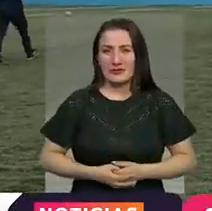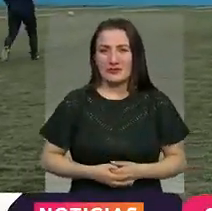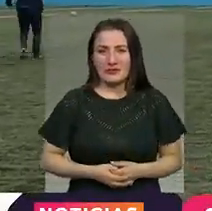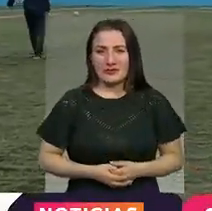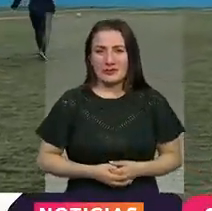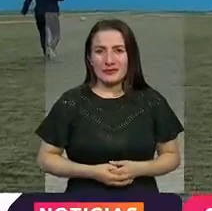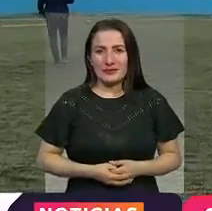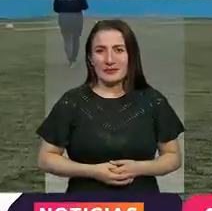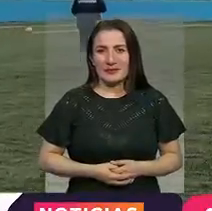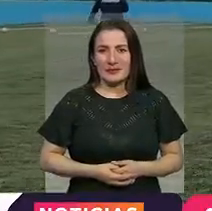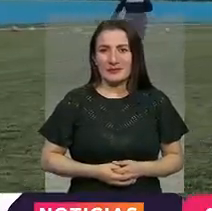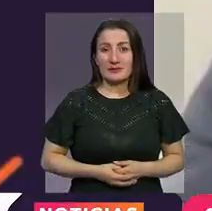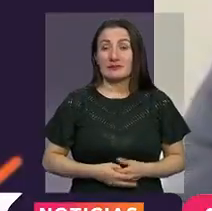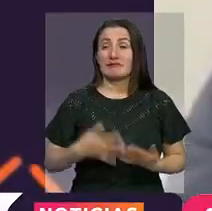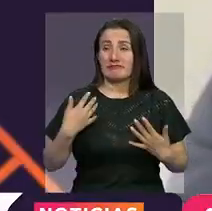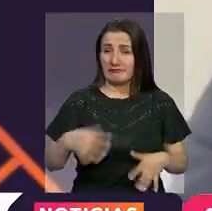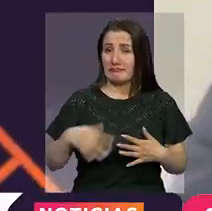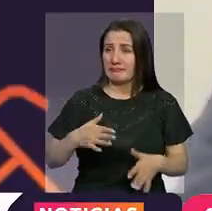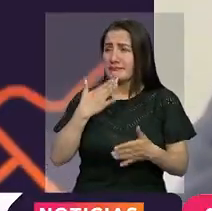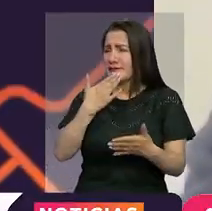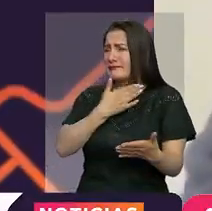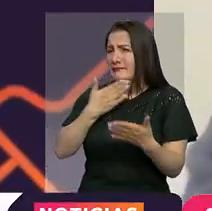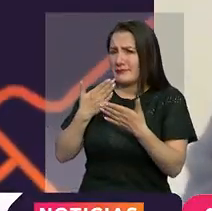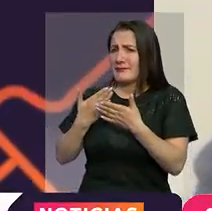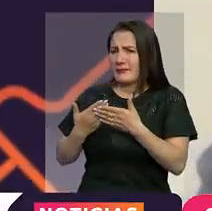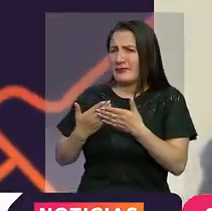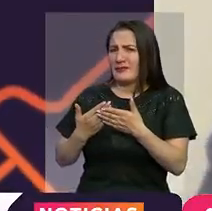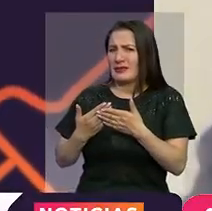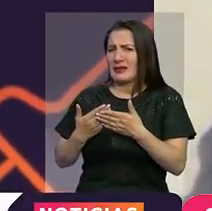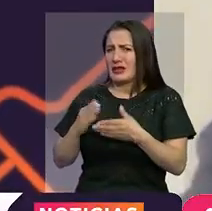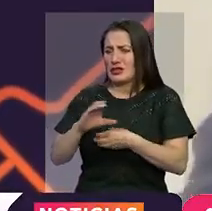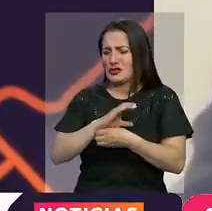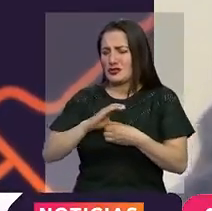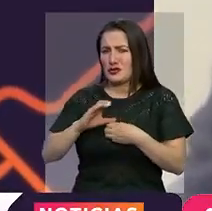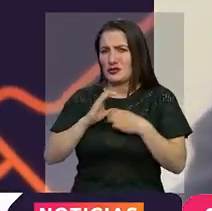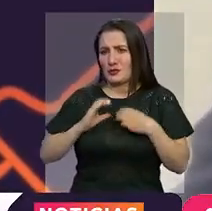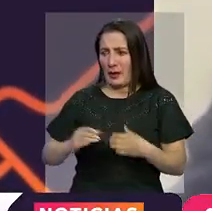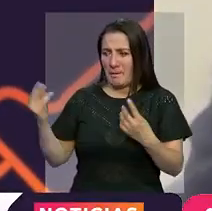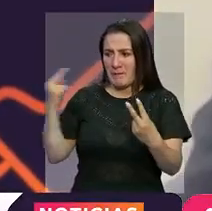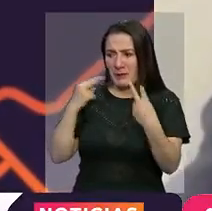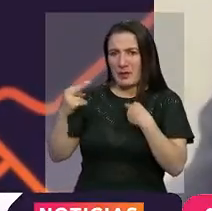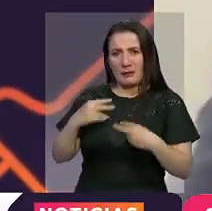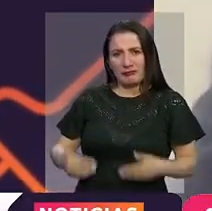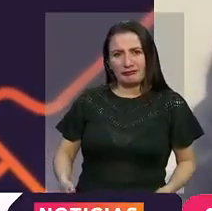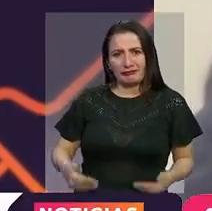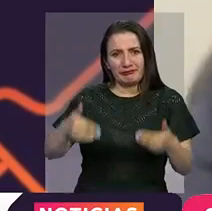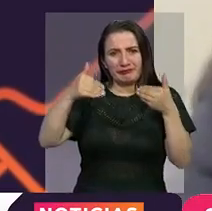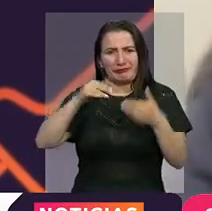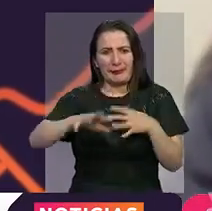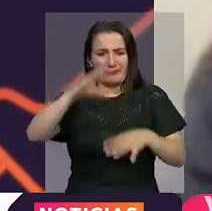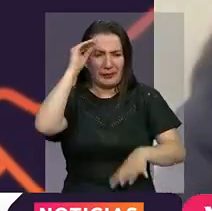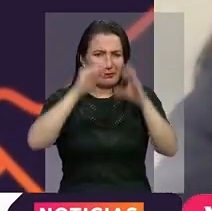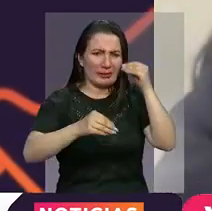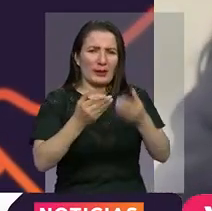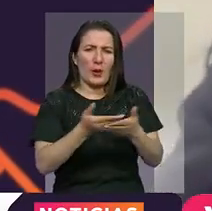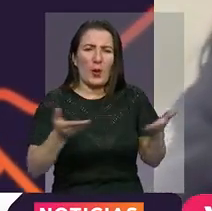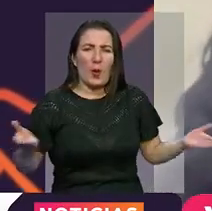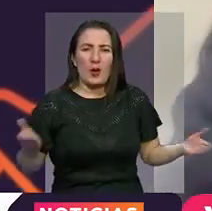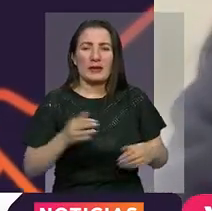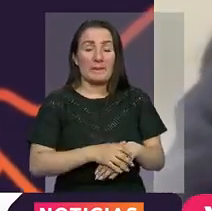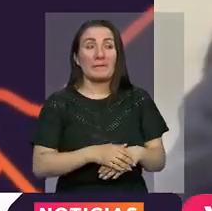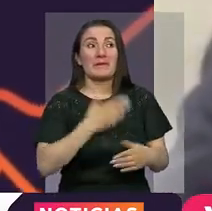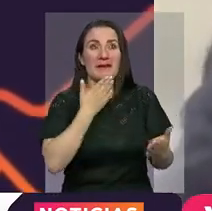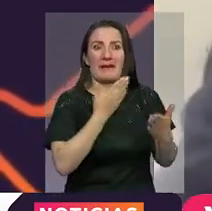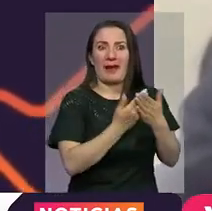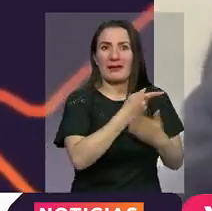inicios. Creo que es un agradecimiento que le tengo como a la ciudad que me vio crecer en el rugby, donde aprendí un montón de cosas. Gracias